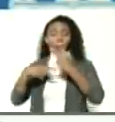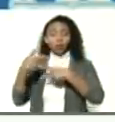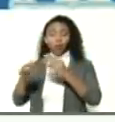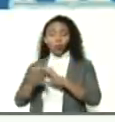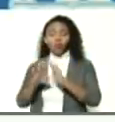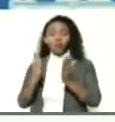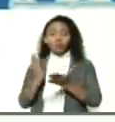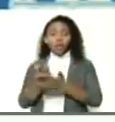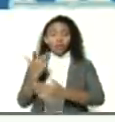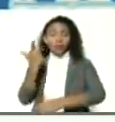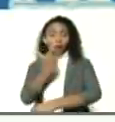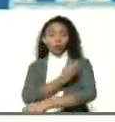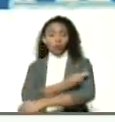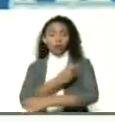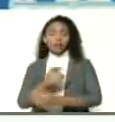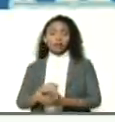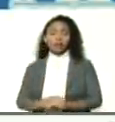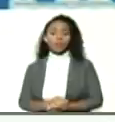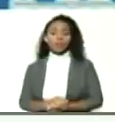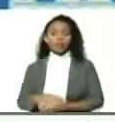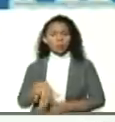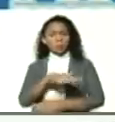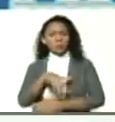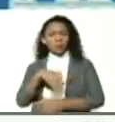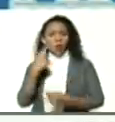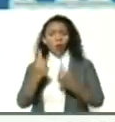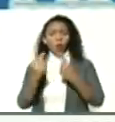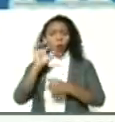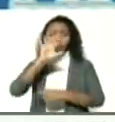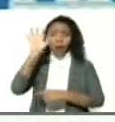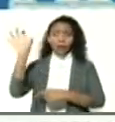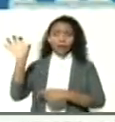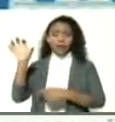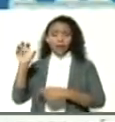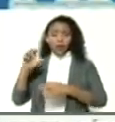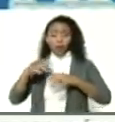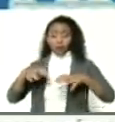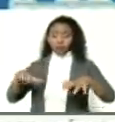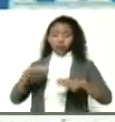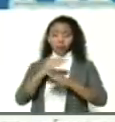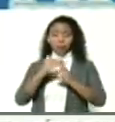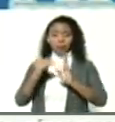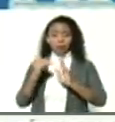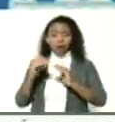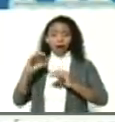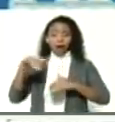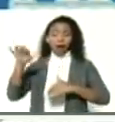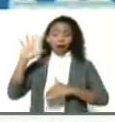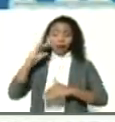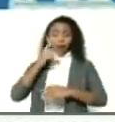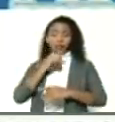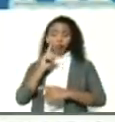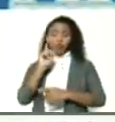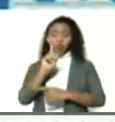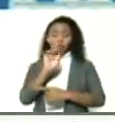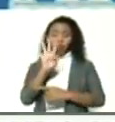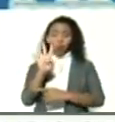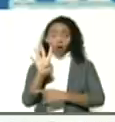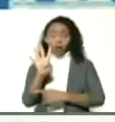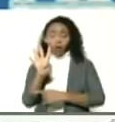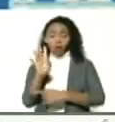mundial de vacunas, donde los países de renta alta y media alta, uno de cada cuatro ciudadanos